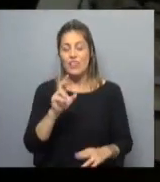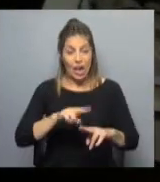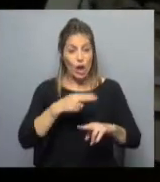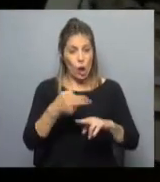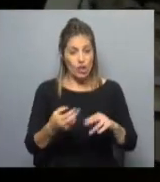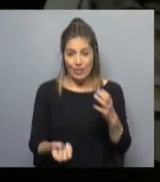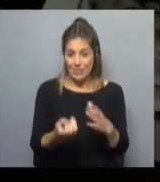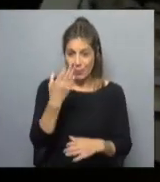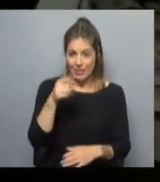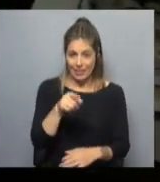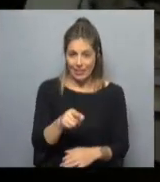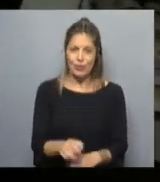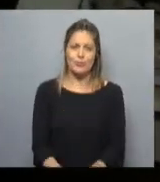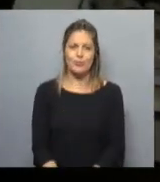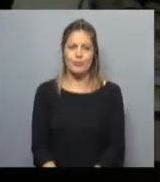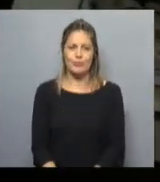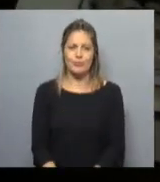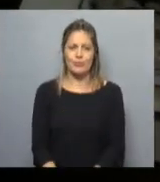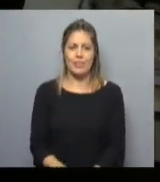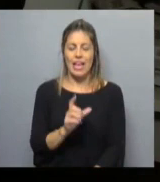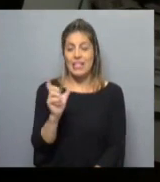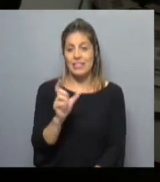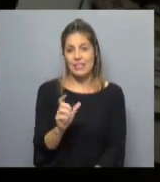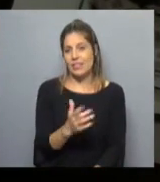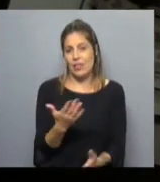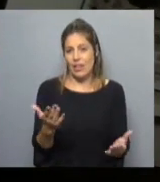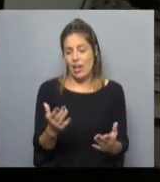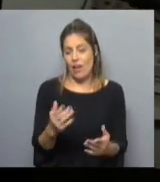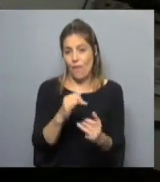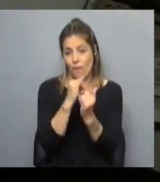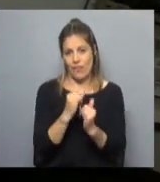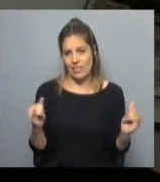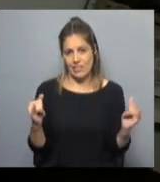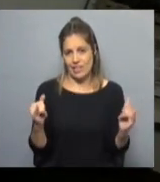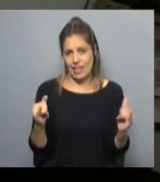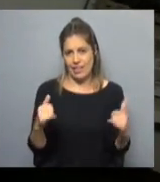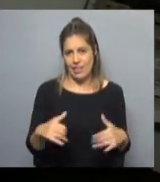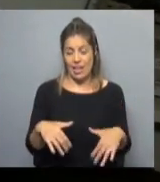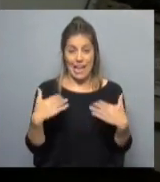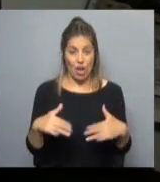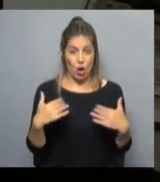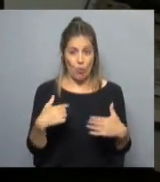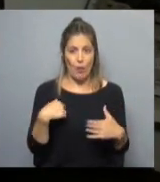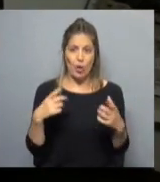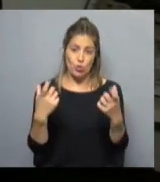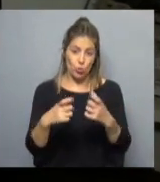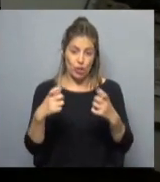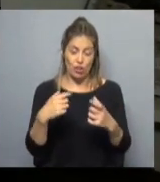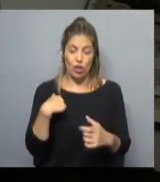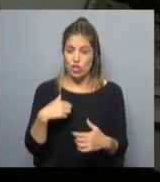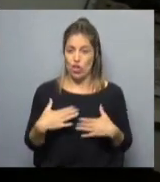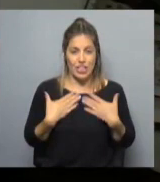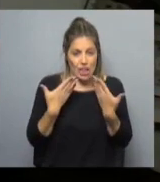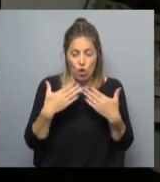reeditar? Bueno, significa en primer lugar una felicidad tremenda, porque es un disco que yo quiero mucho, las tres lo